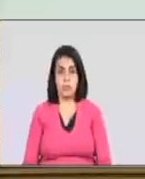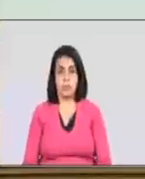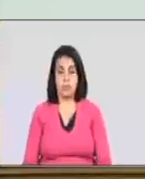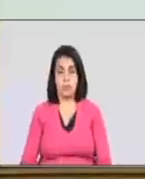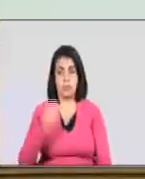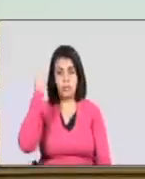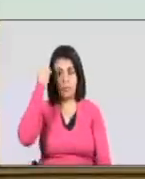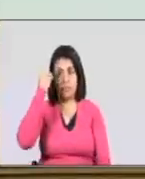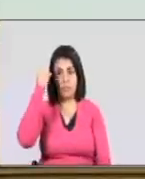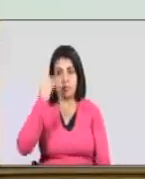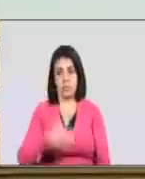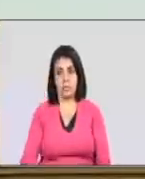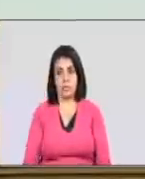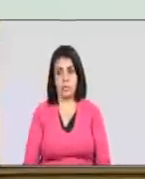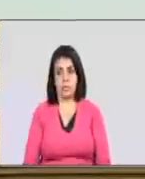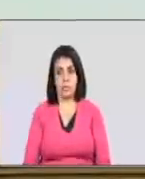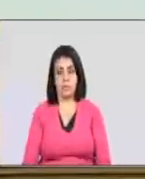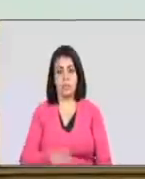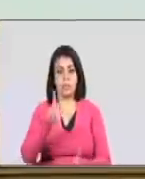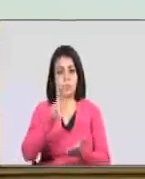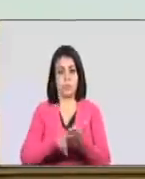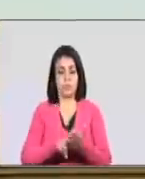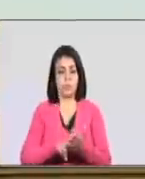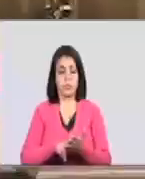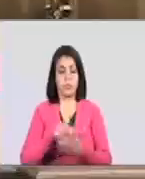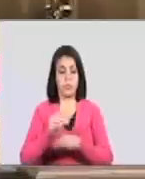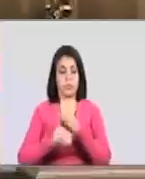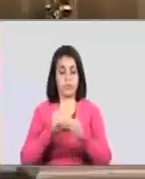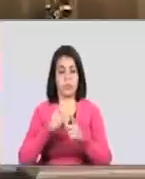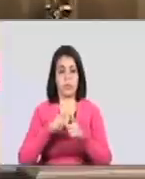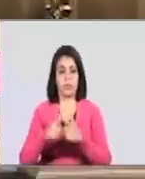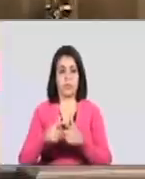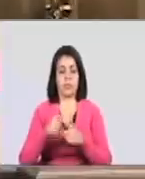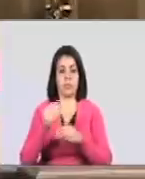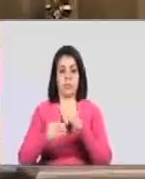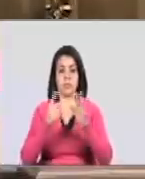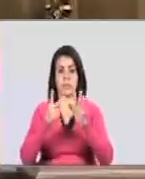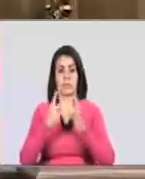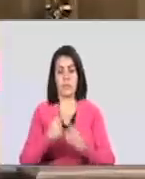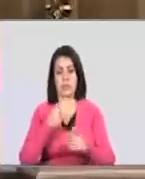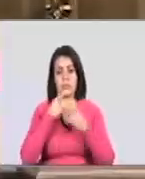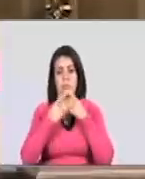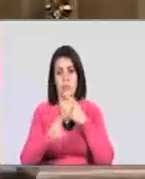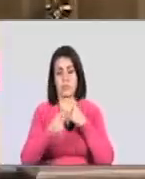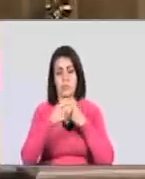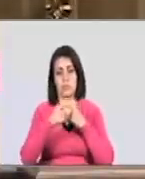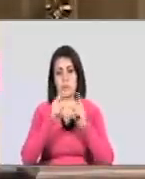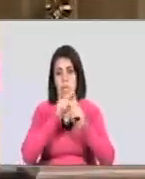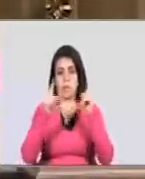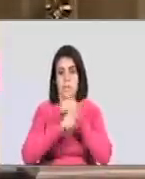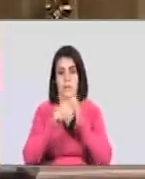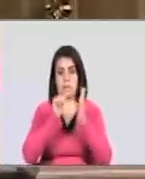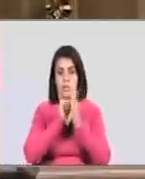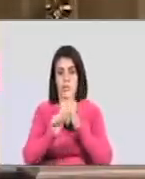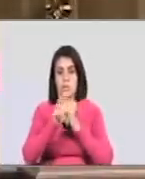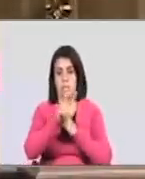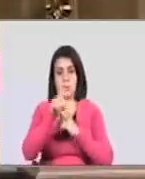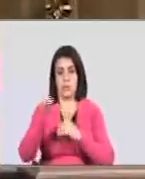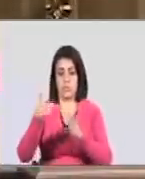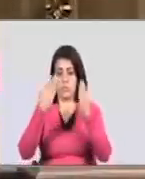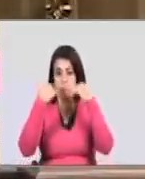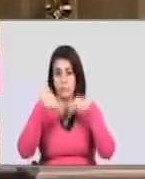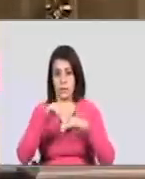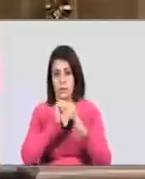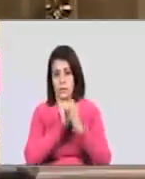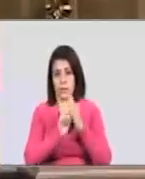En consideración el epígrafe. Aprobado. Siguiente. Cuadragésimo séptimo. Se propone modificar el artículo 21, que pasa a